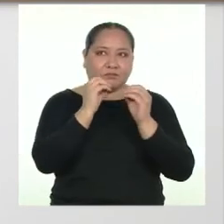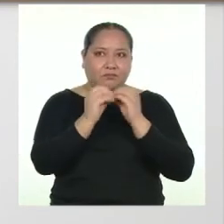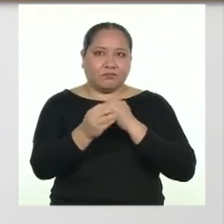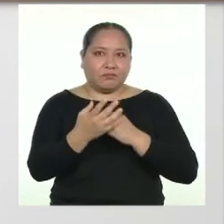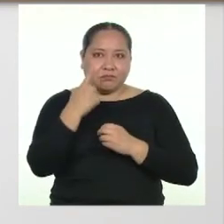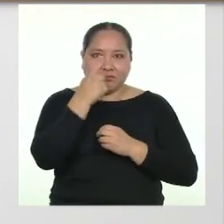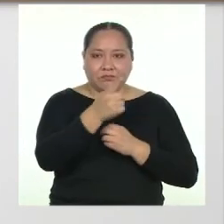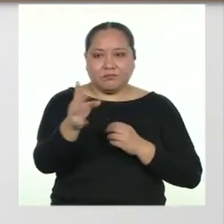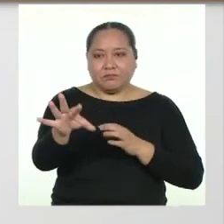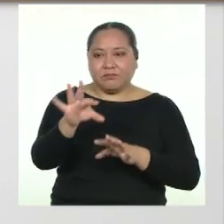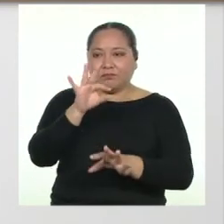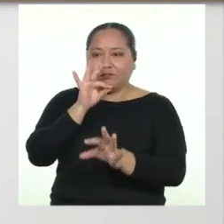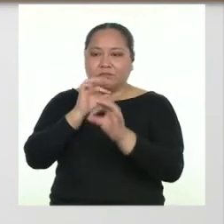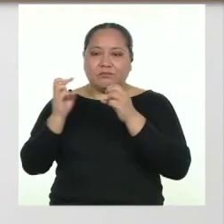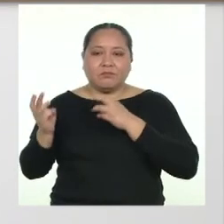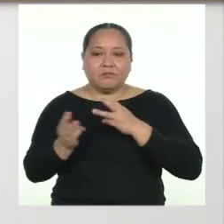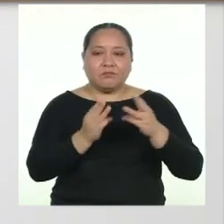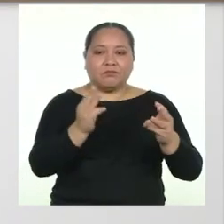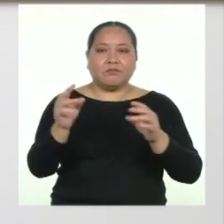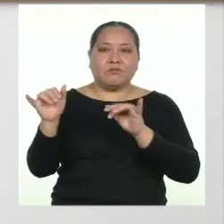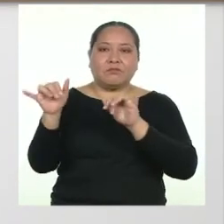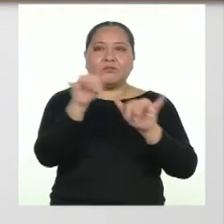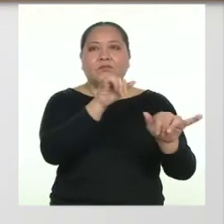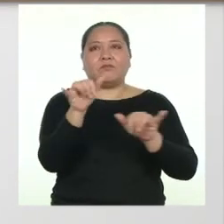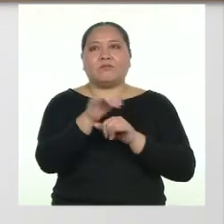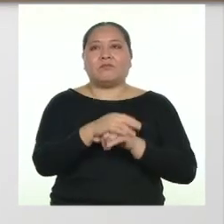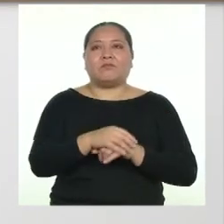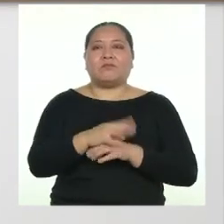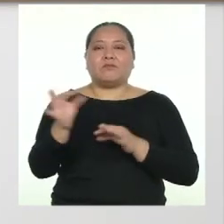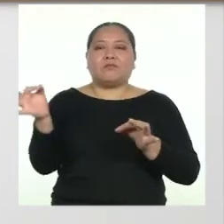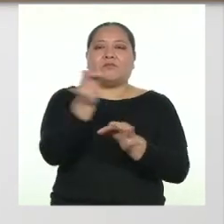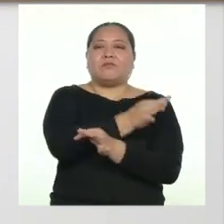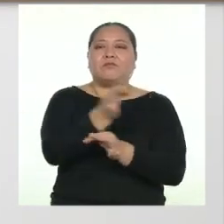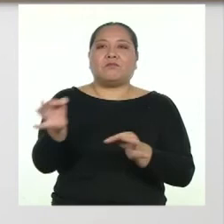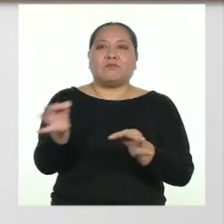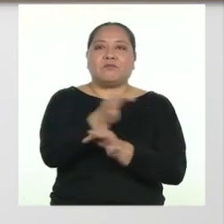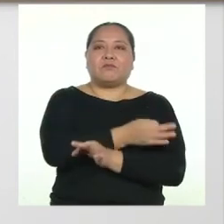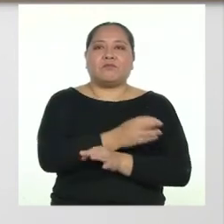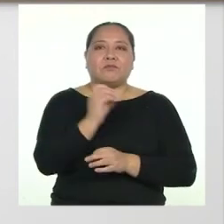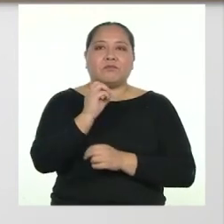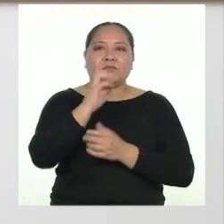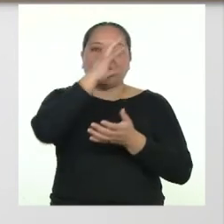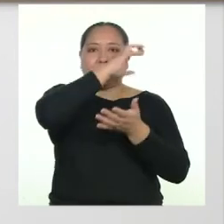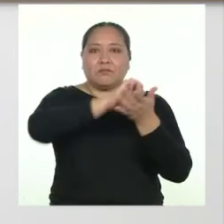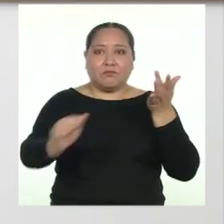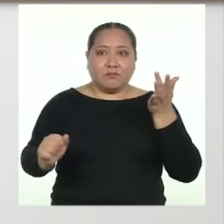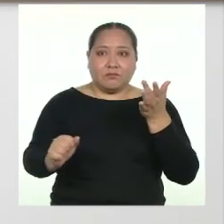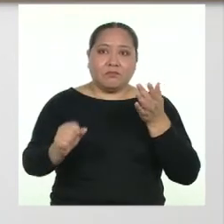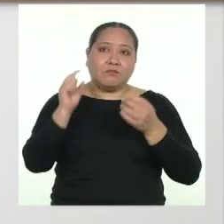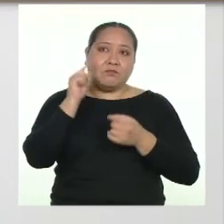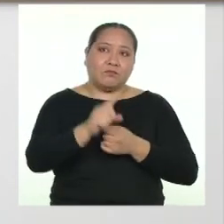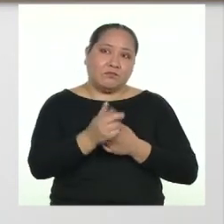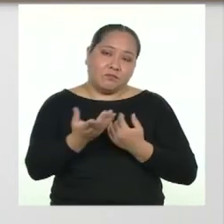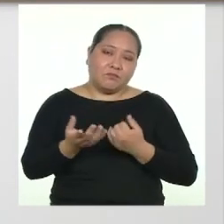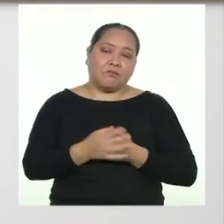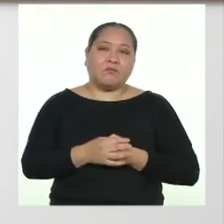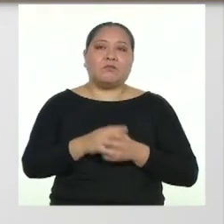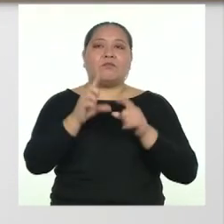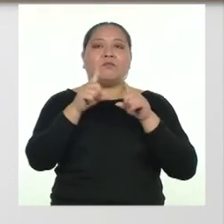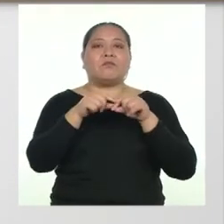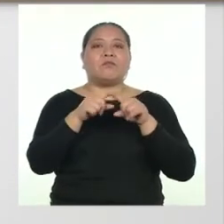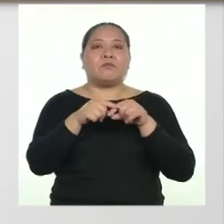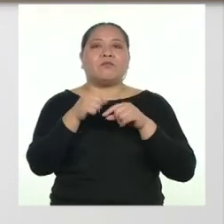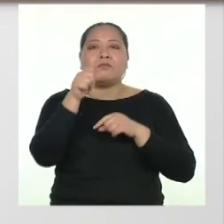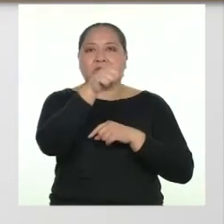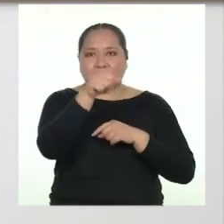la elección de los métodos de igualación, sustitución o eliminación en realidad depende